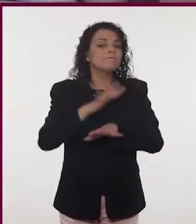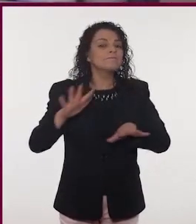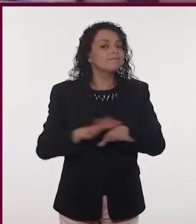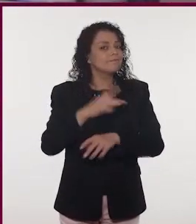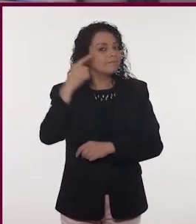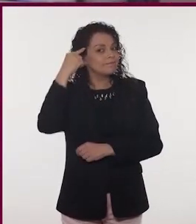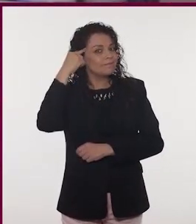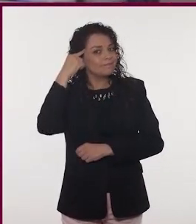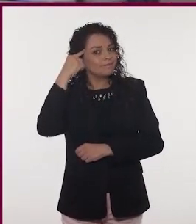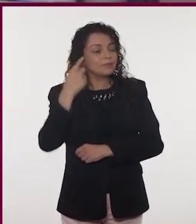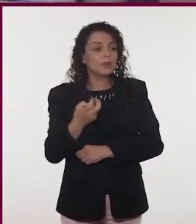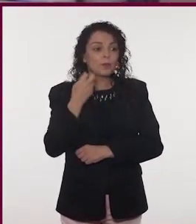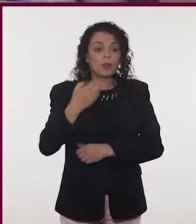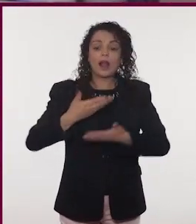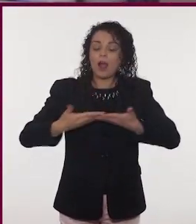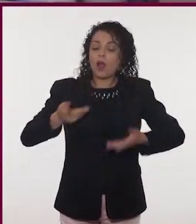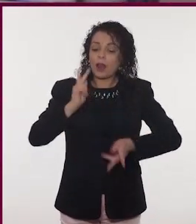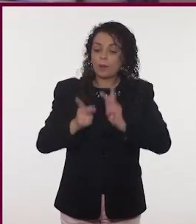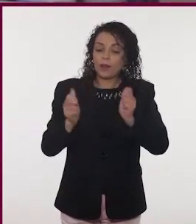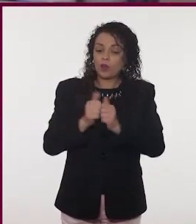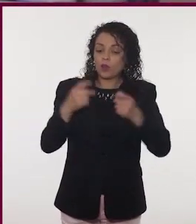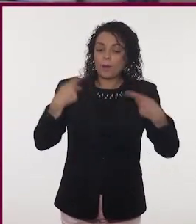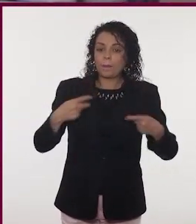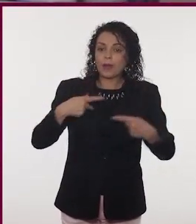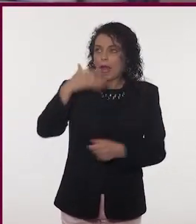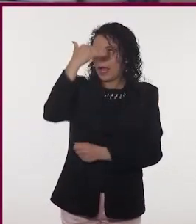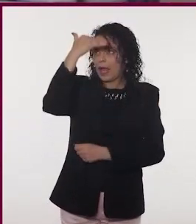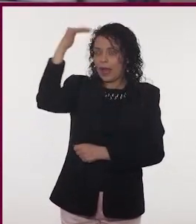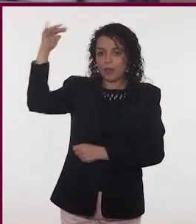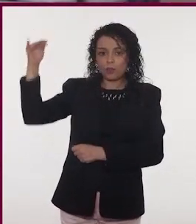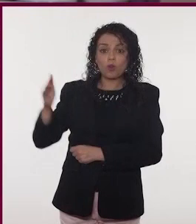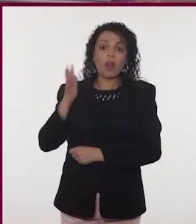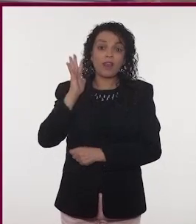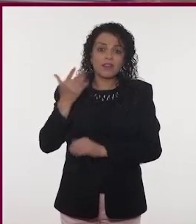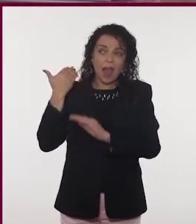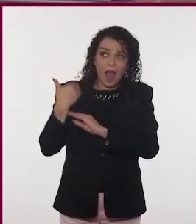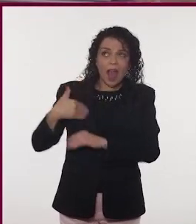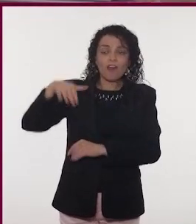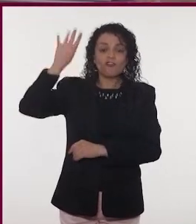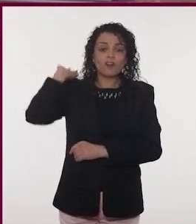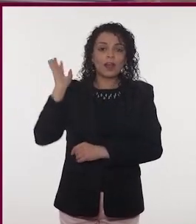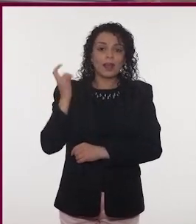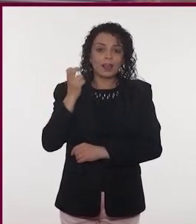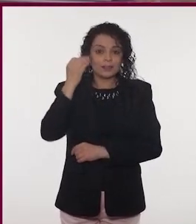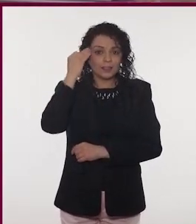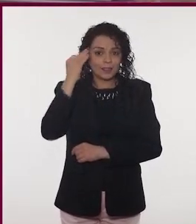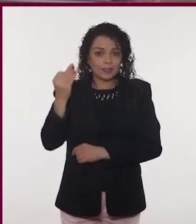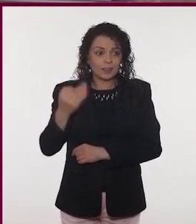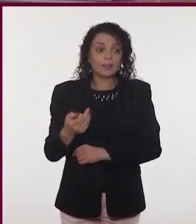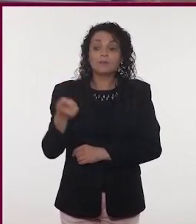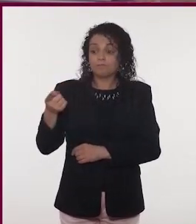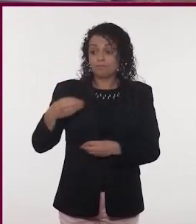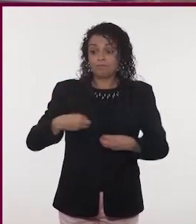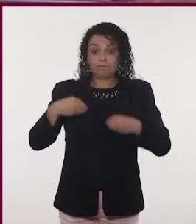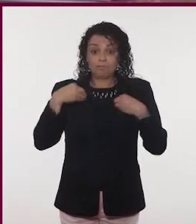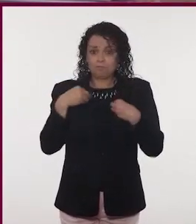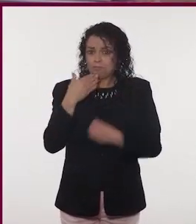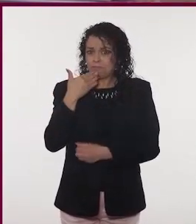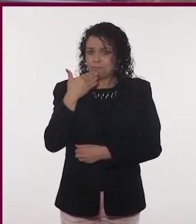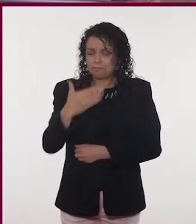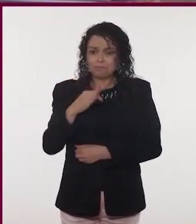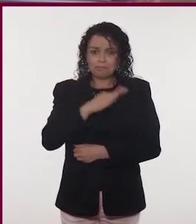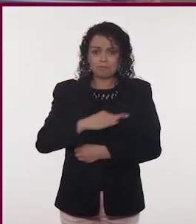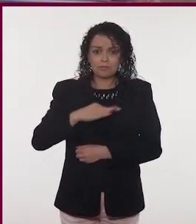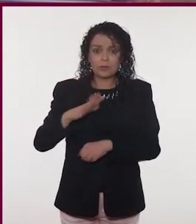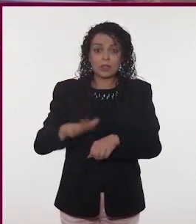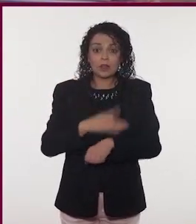eso, ahora charlaremos con algunas personas adultas que ya estuvieron ahí y que seguro se graduarán de la vida muy felices por haber tenido